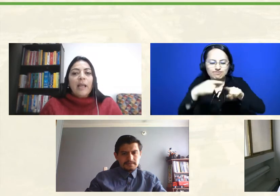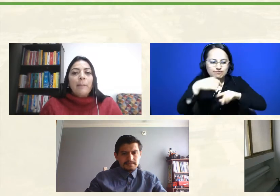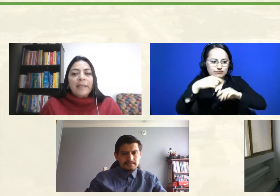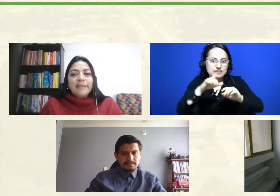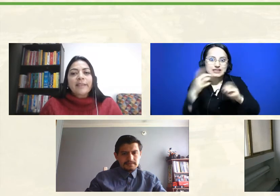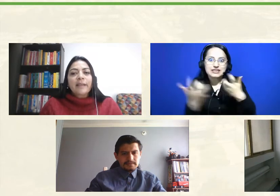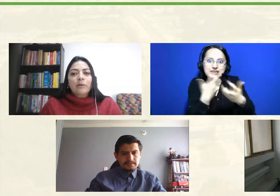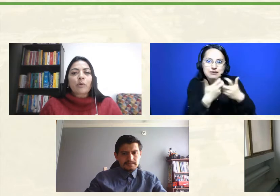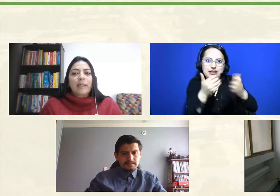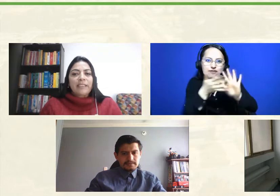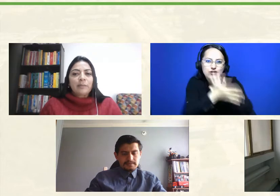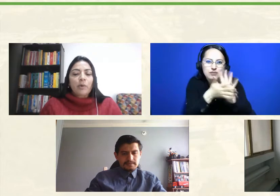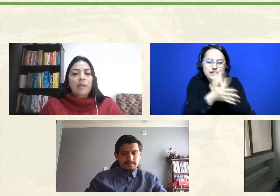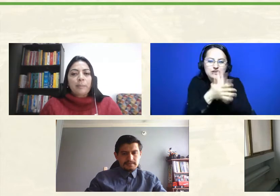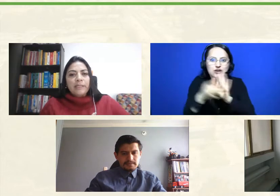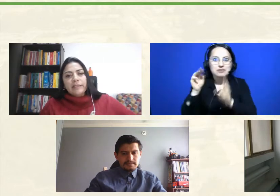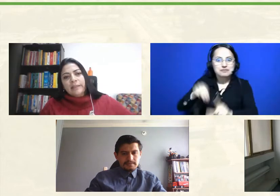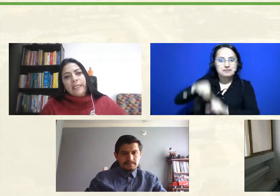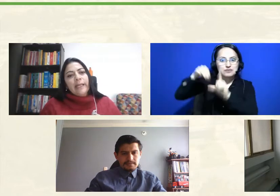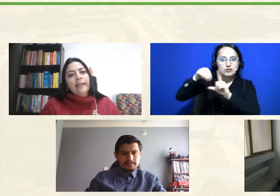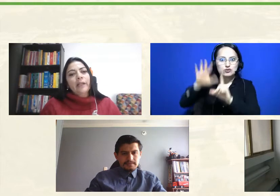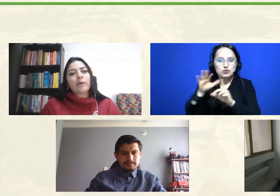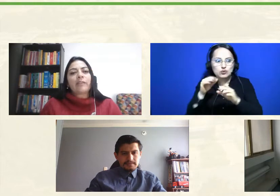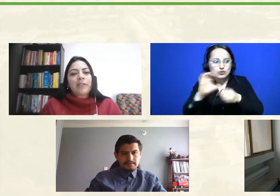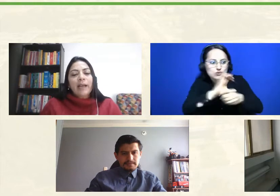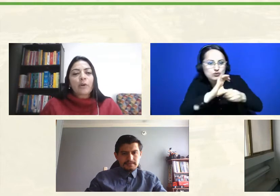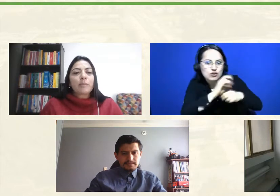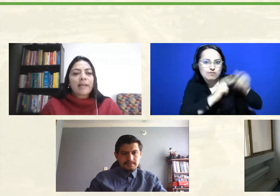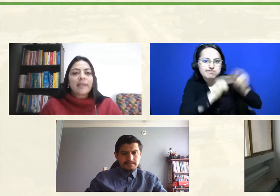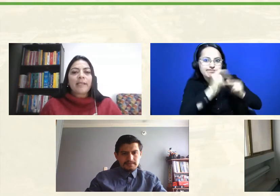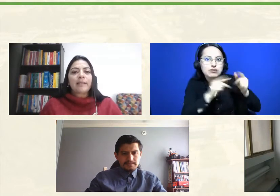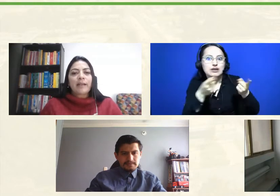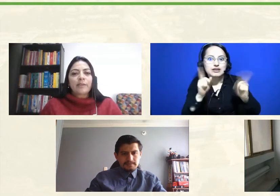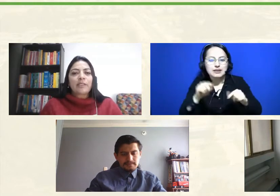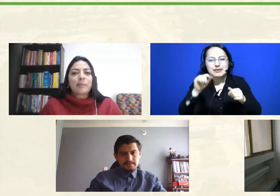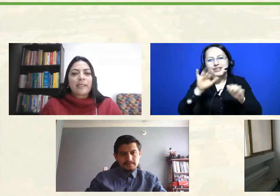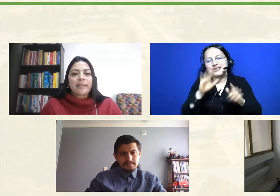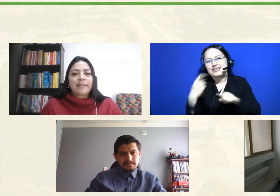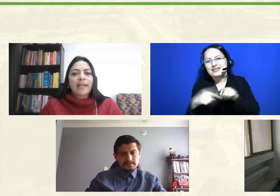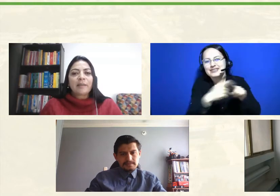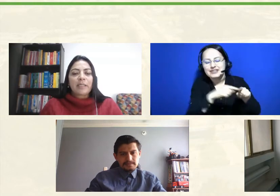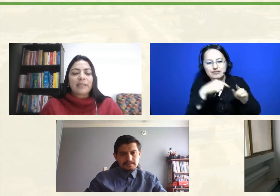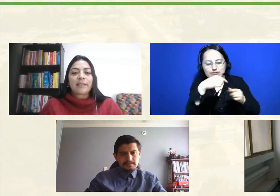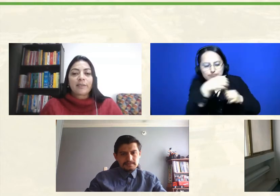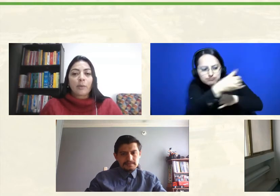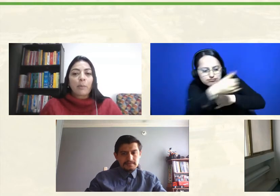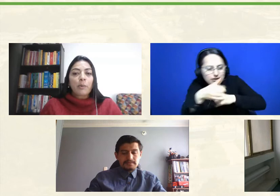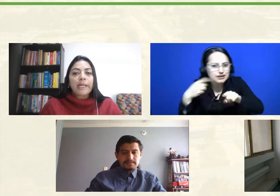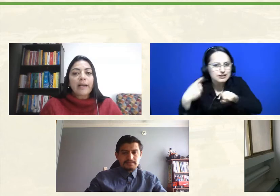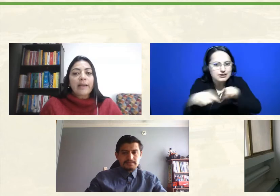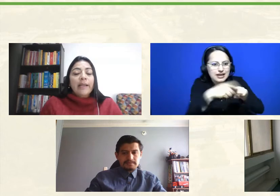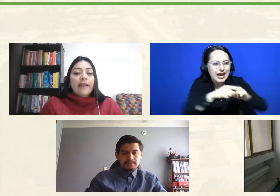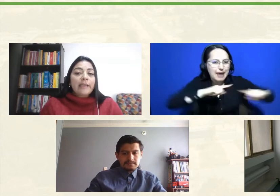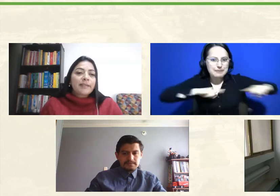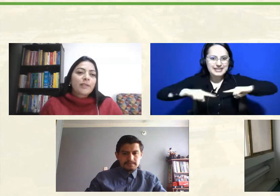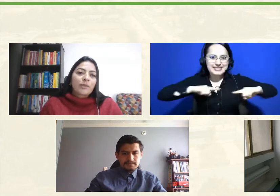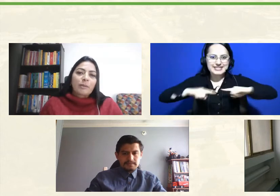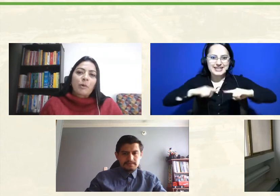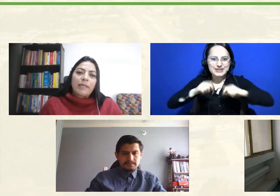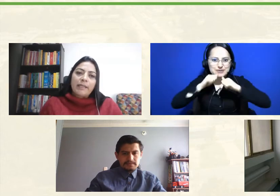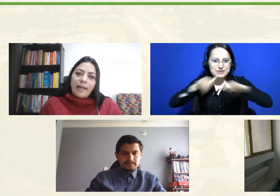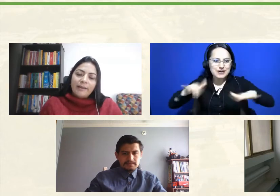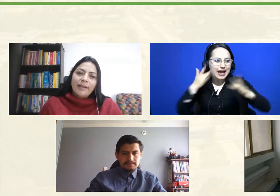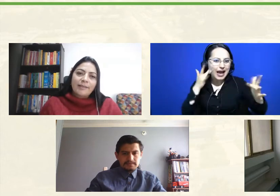información, magíster en urbanismo y PhD en geografía con más de 20 años de experiencia en la administración pública en el